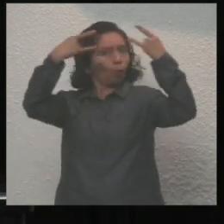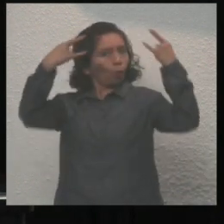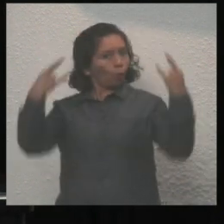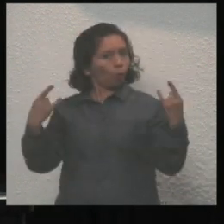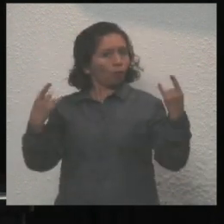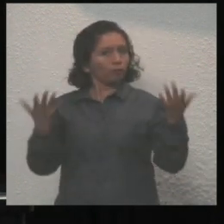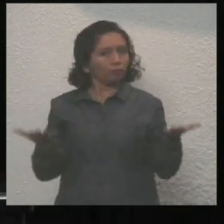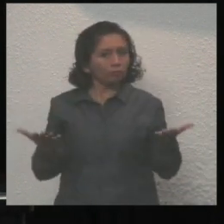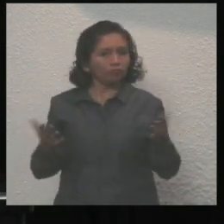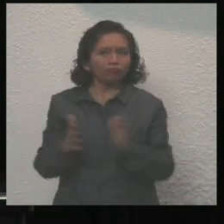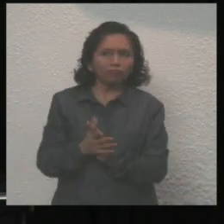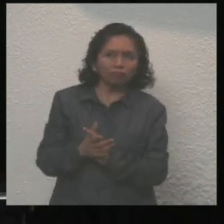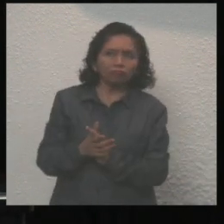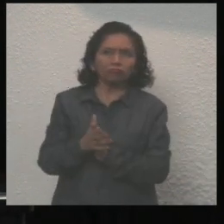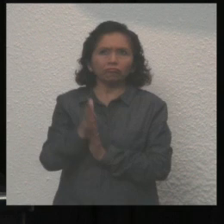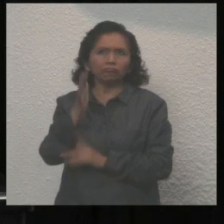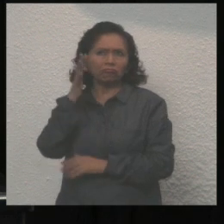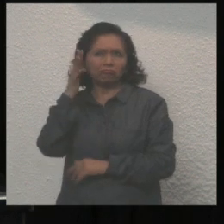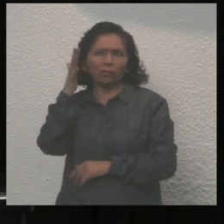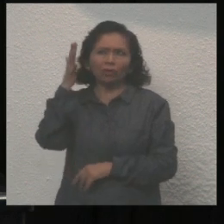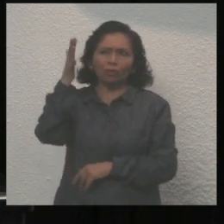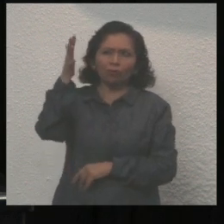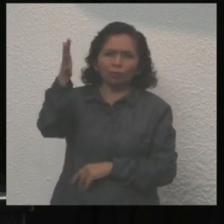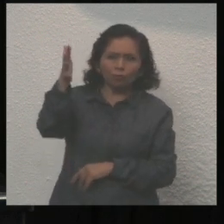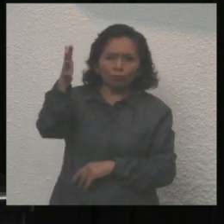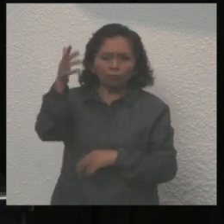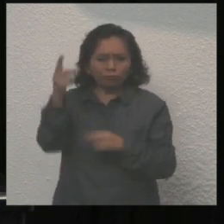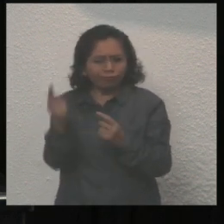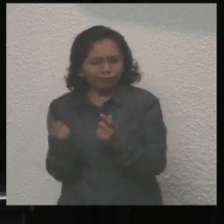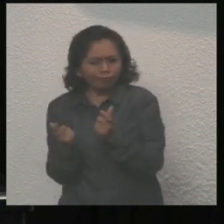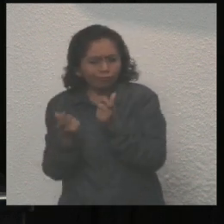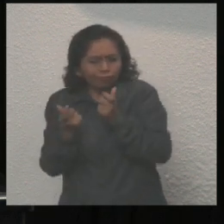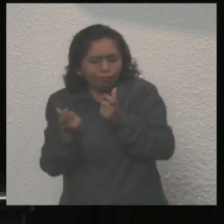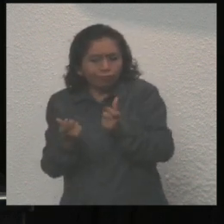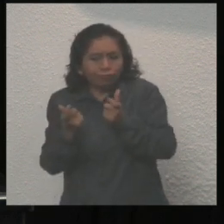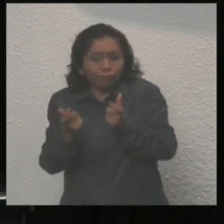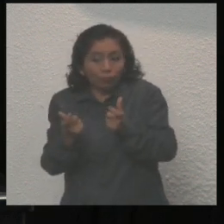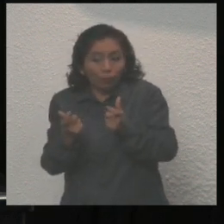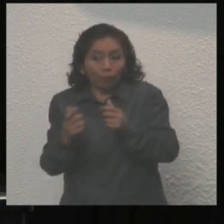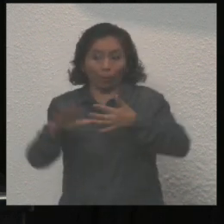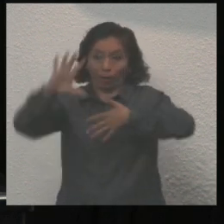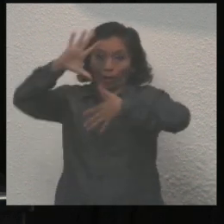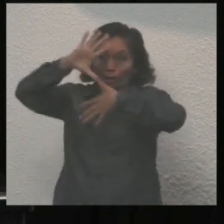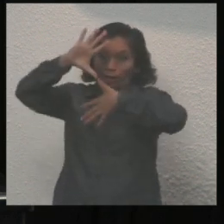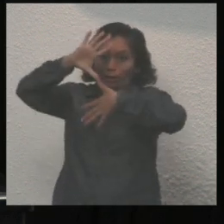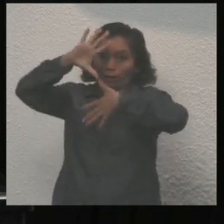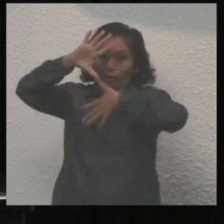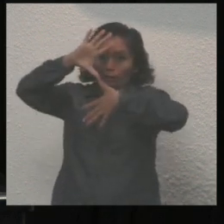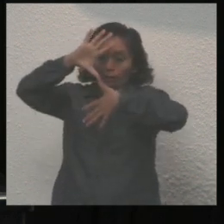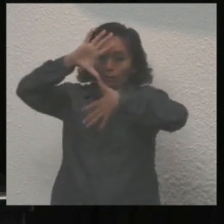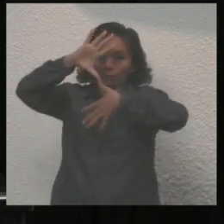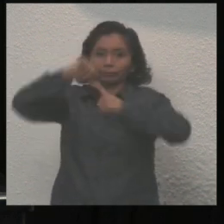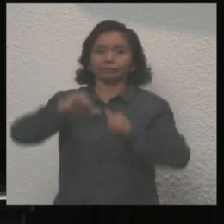Según las proyecciones de la Comisión Económica para América Latina y el Caribe,